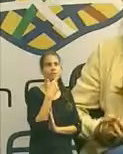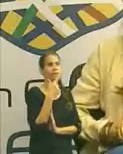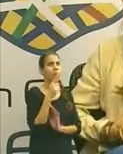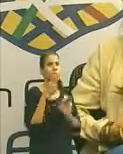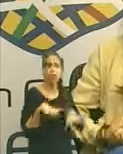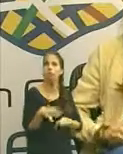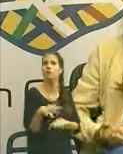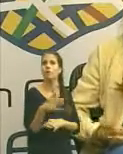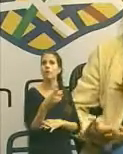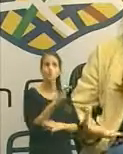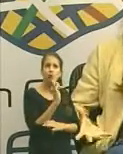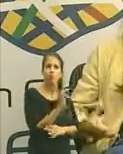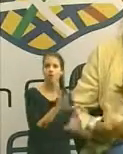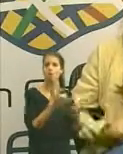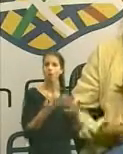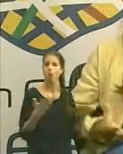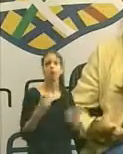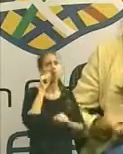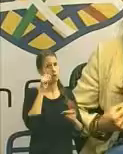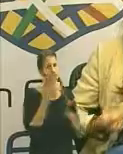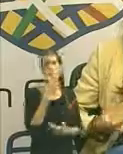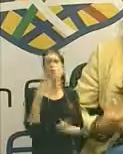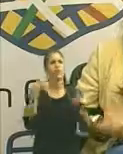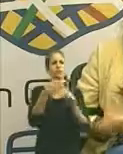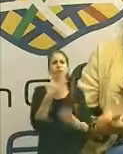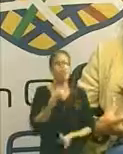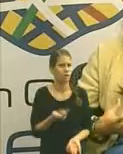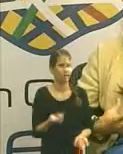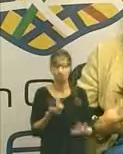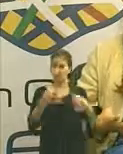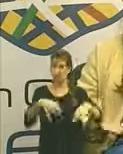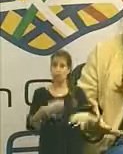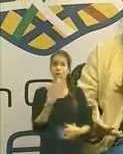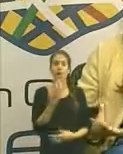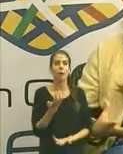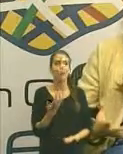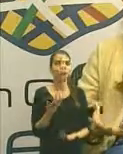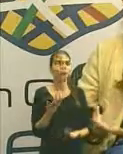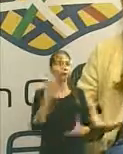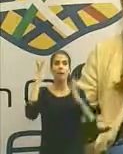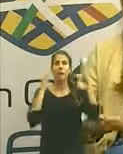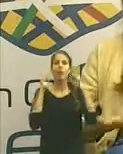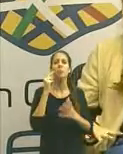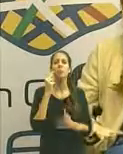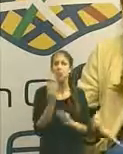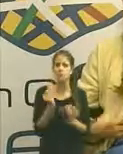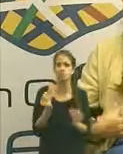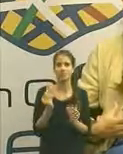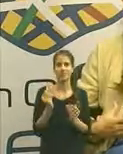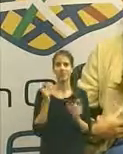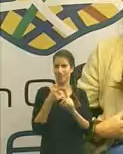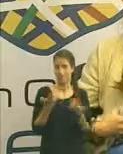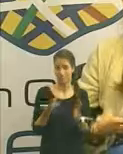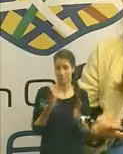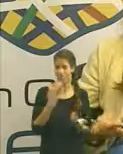al usuario. Pues, por ejemplo, en objetivos sencillos como el miedo a los animales,